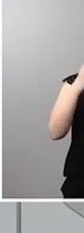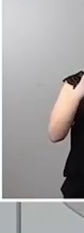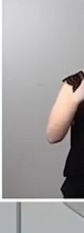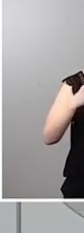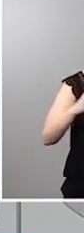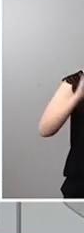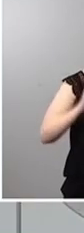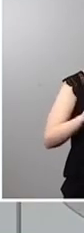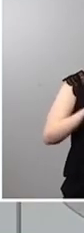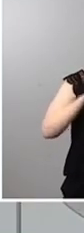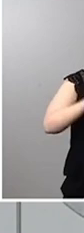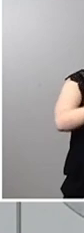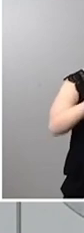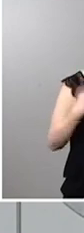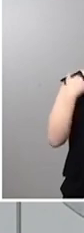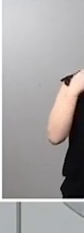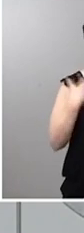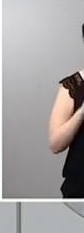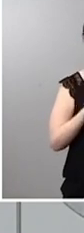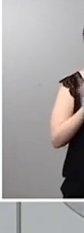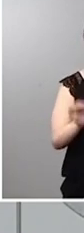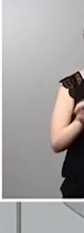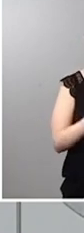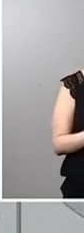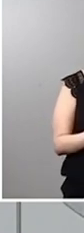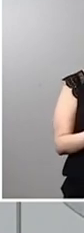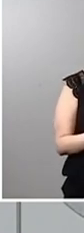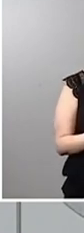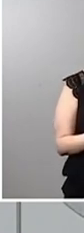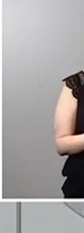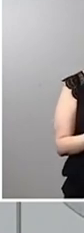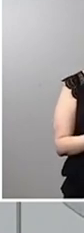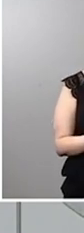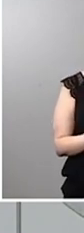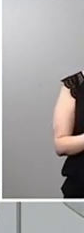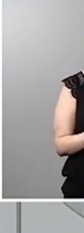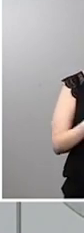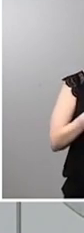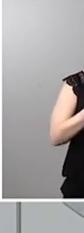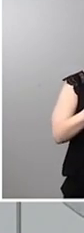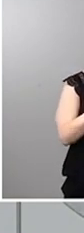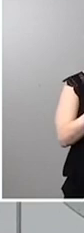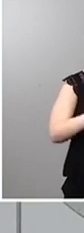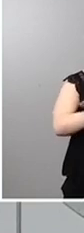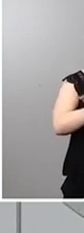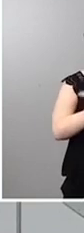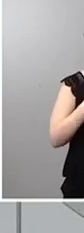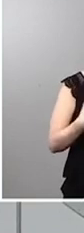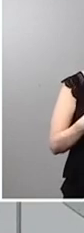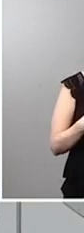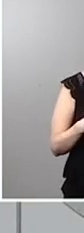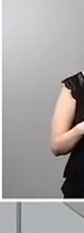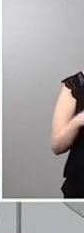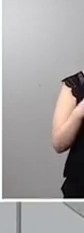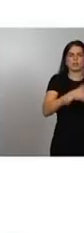York, y eso es posible, es de Ámsterdam, no es de Madrid. Quiere que los dividendos y las plusvalías de las participaciones de las empresas